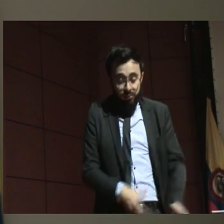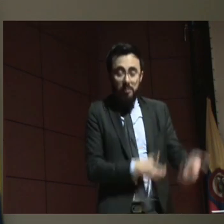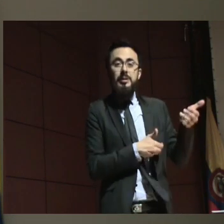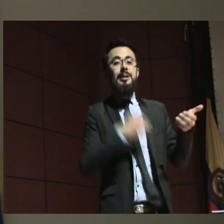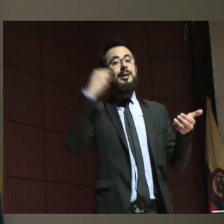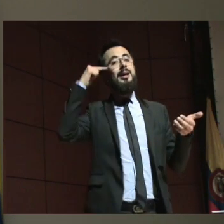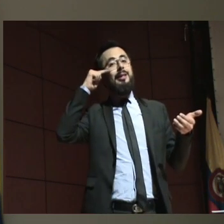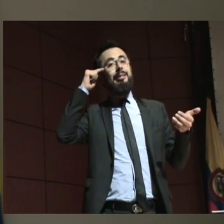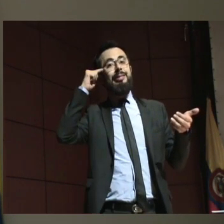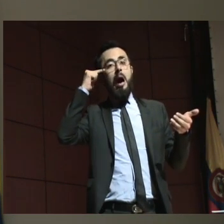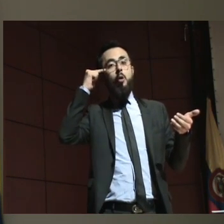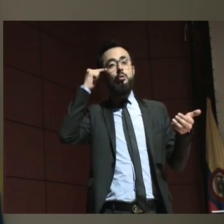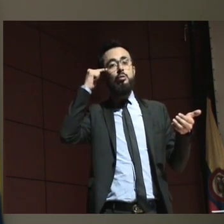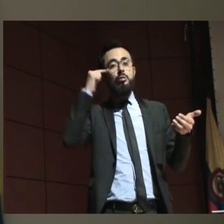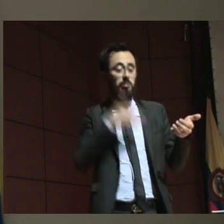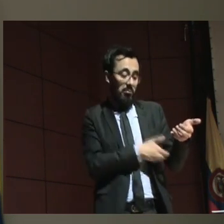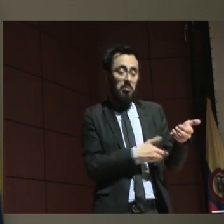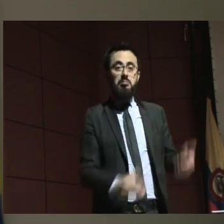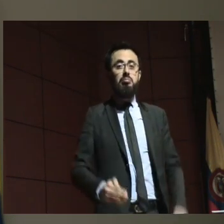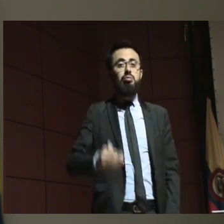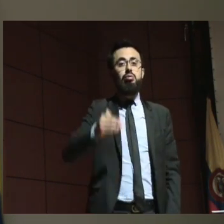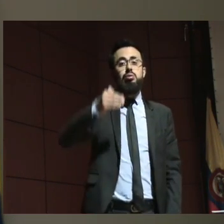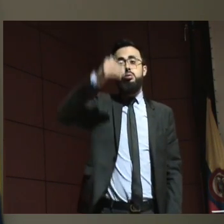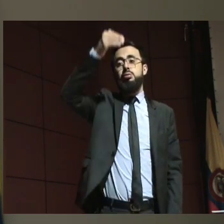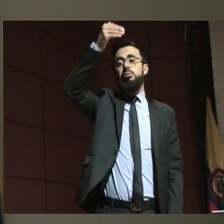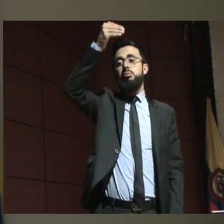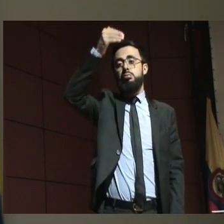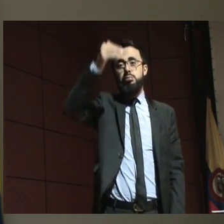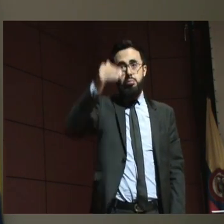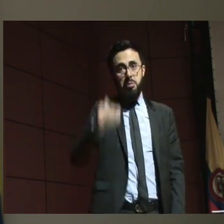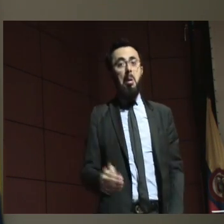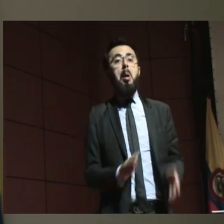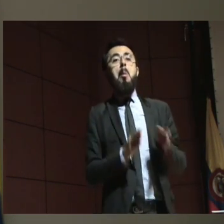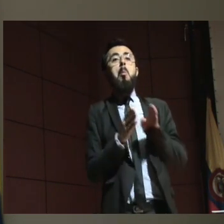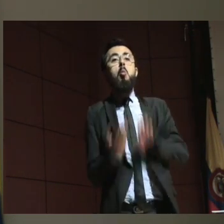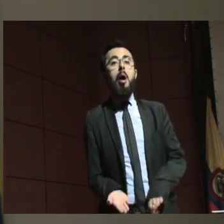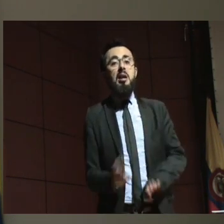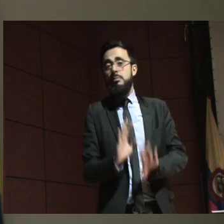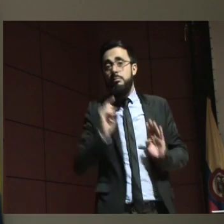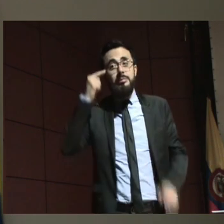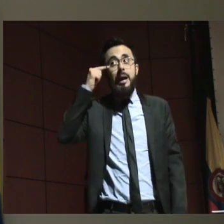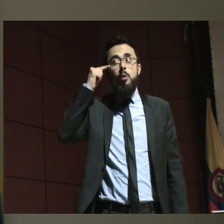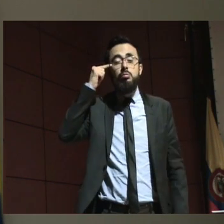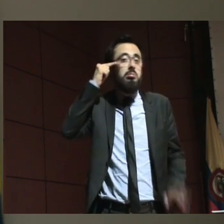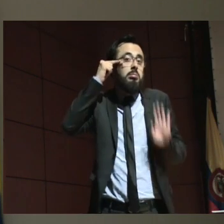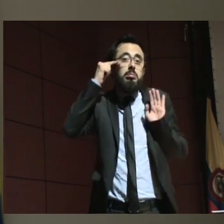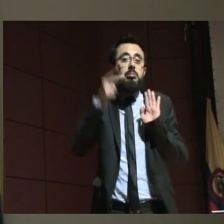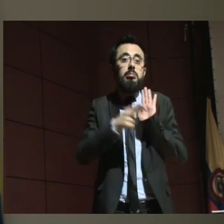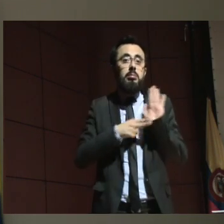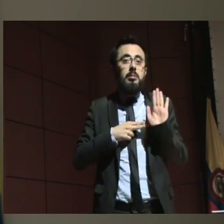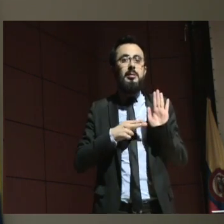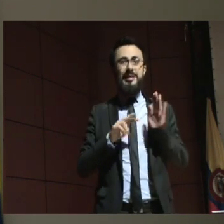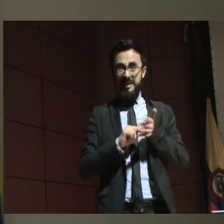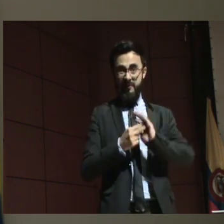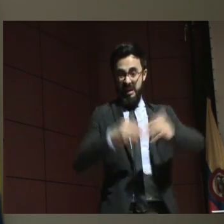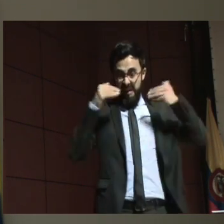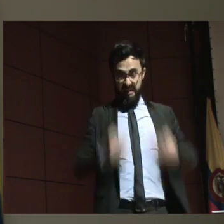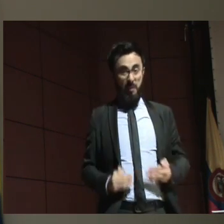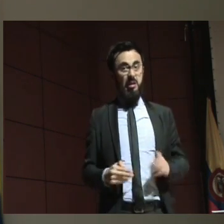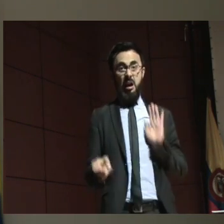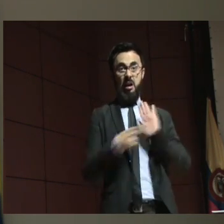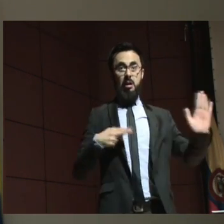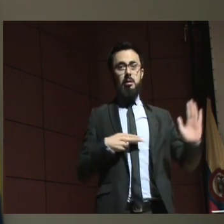Down. Si yo nazco con muchas condiciones médicas, lo más probable es que muera con esas condiciones médicas. Eso no quiere decir que siempre vaya a tener